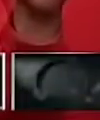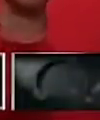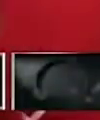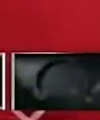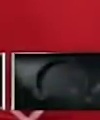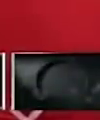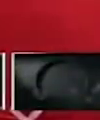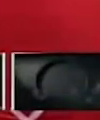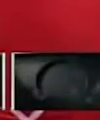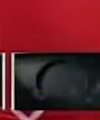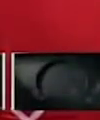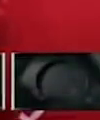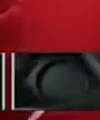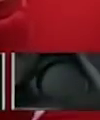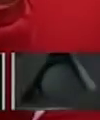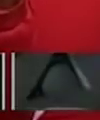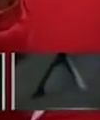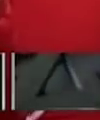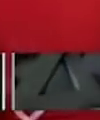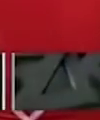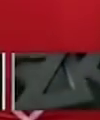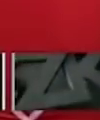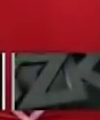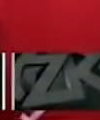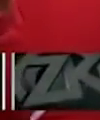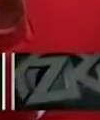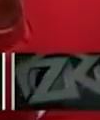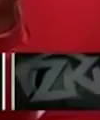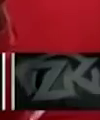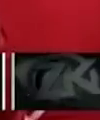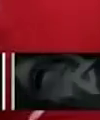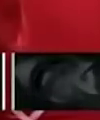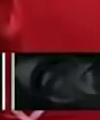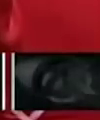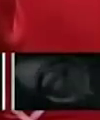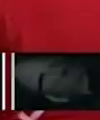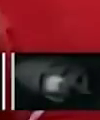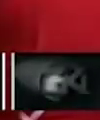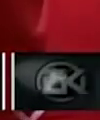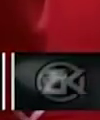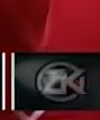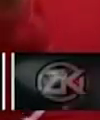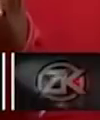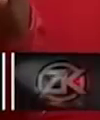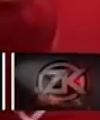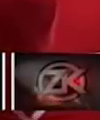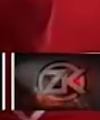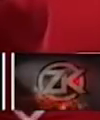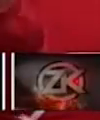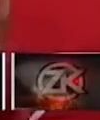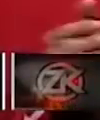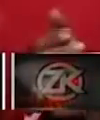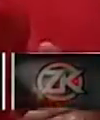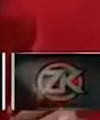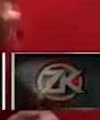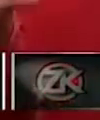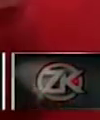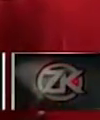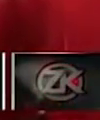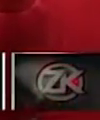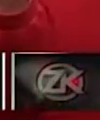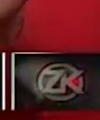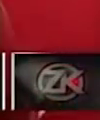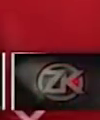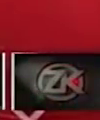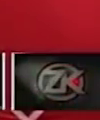fue una casualidad que estaba alguien de una red social que estaba con un telefonito por allí. No, fue una operación diseñada para eso,